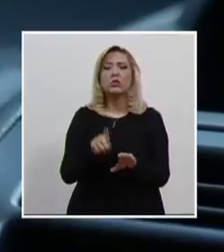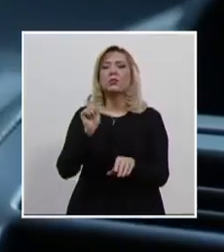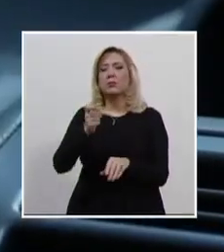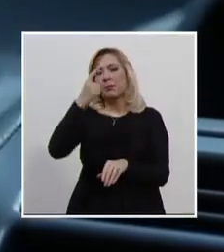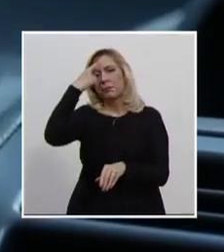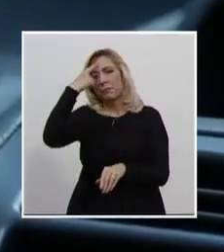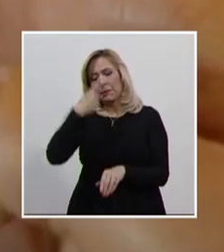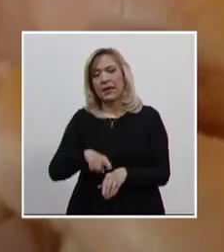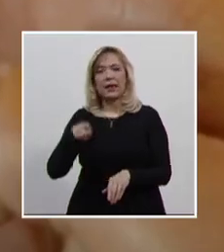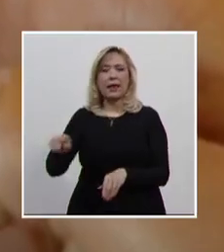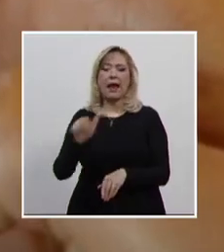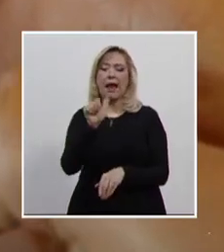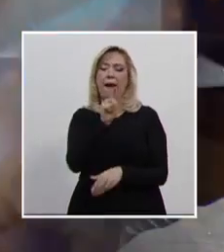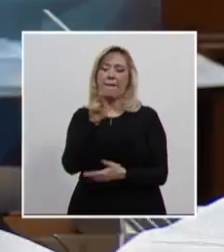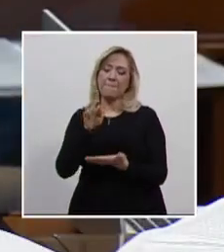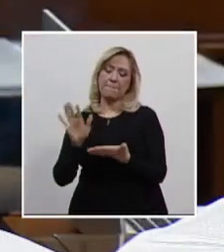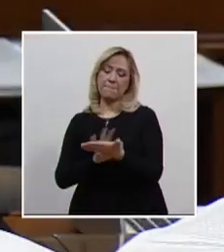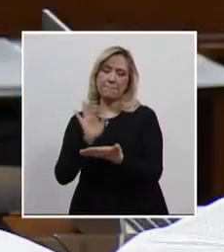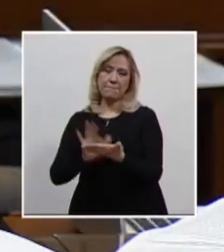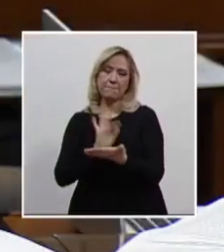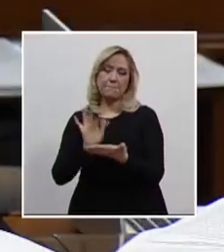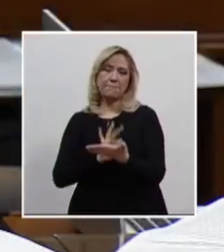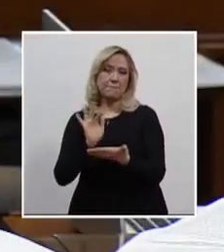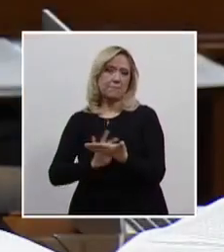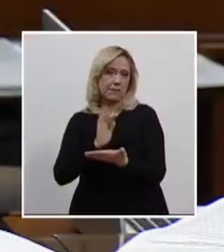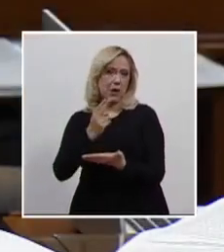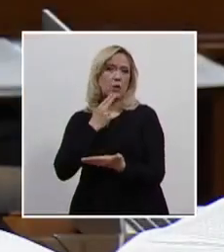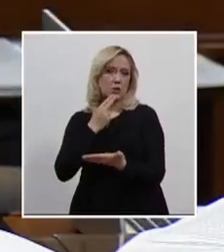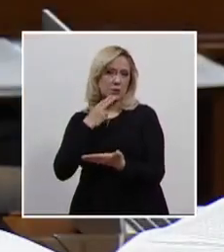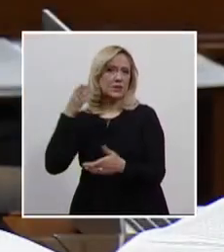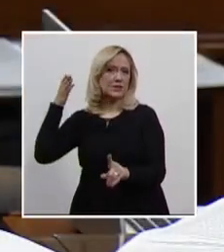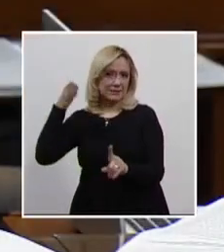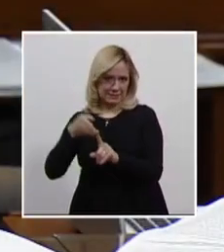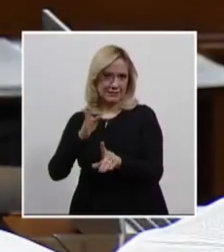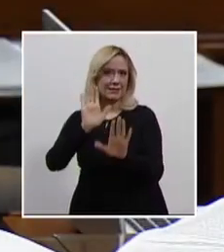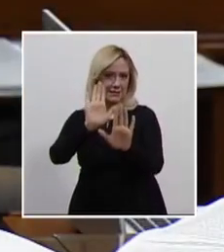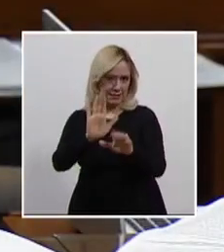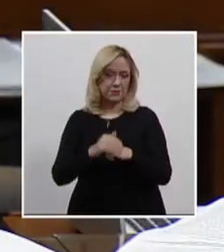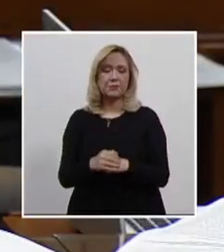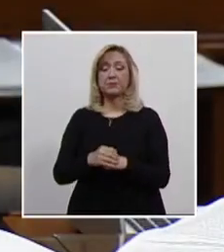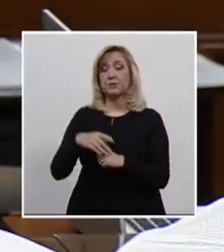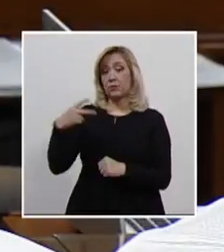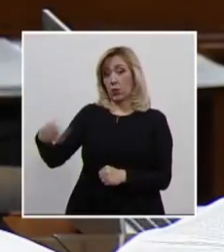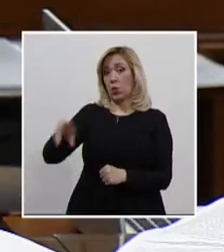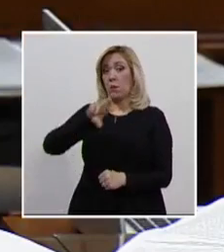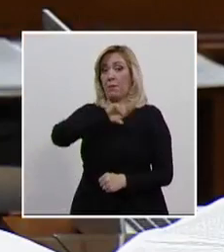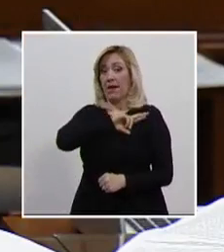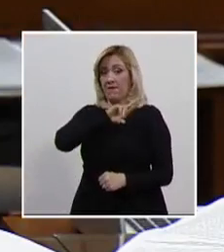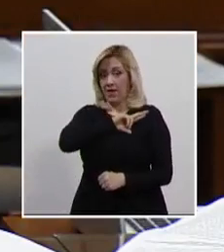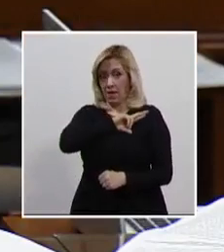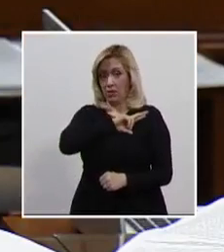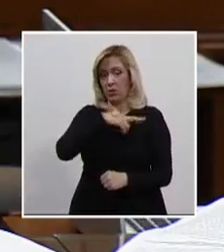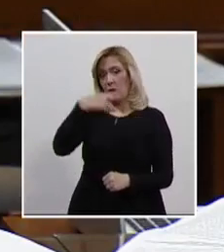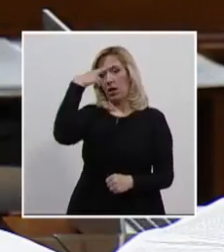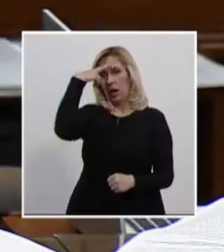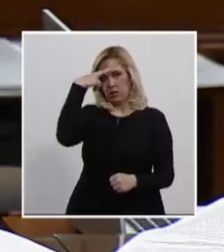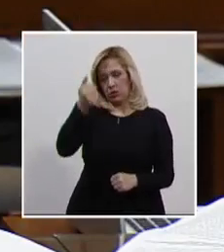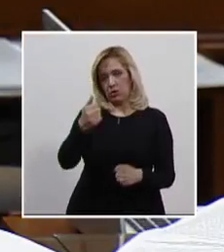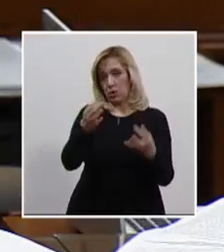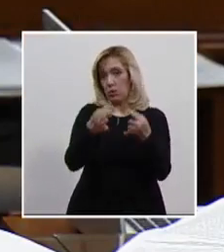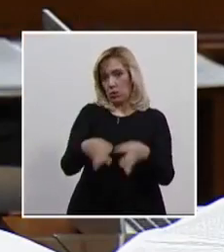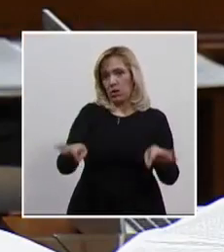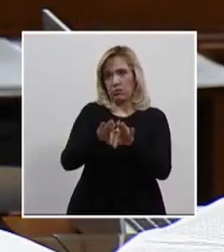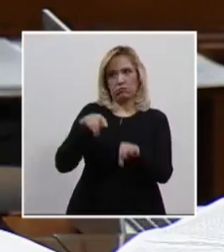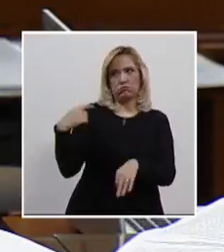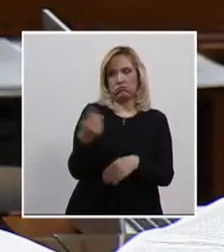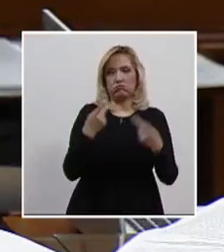de plataformas tecnológicas. En las actividades privadas que tienen una elevada trascendencia